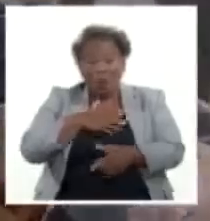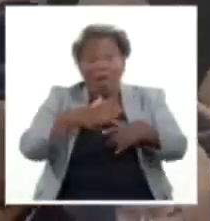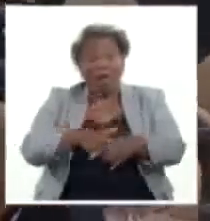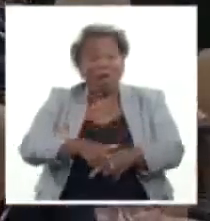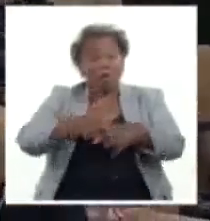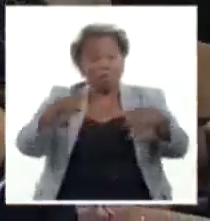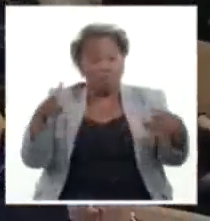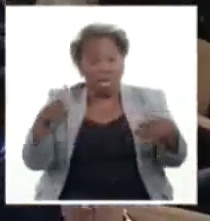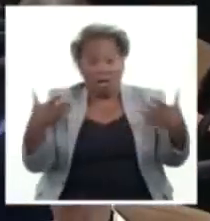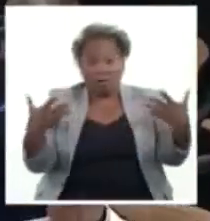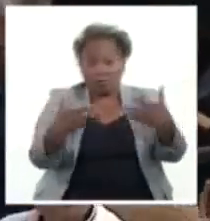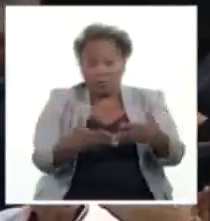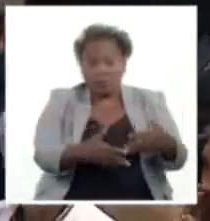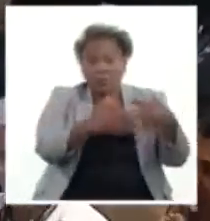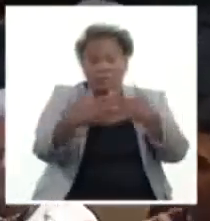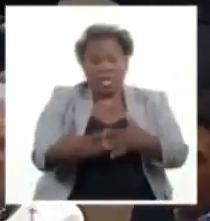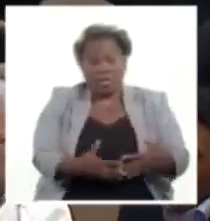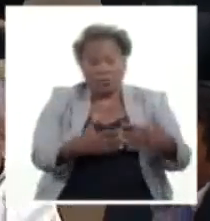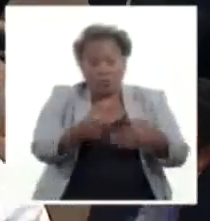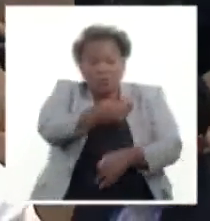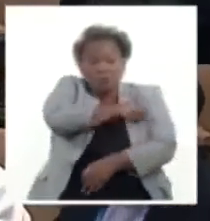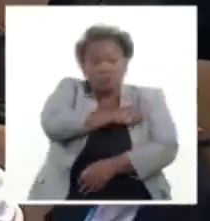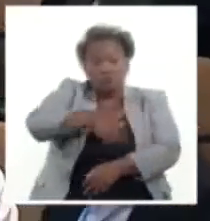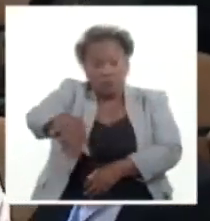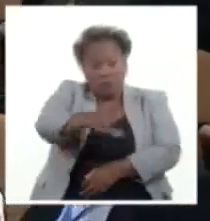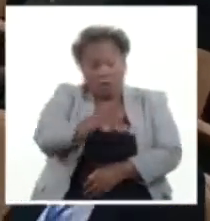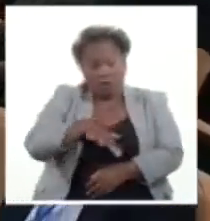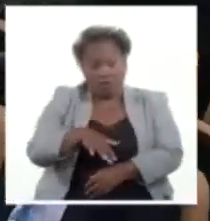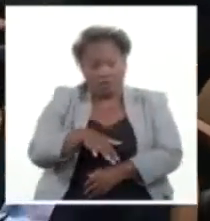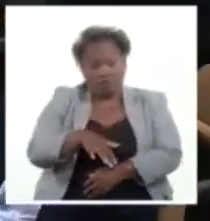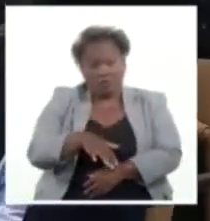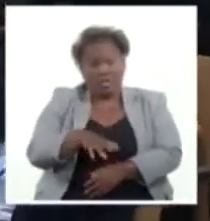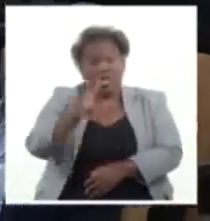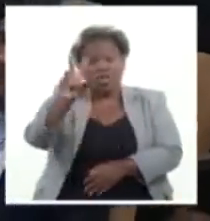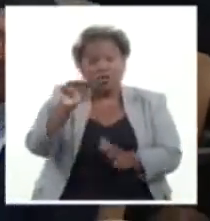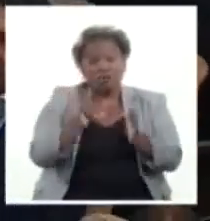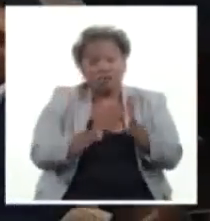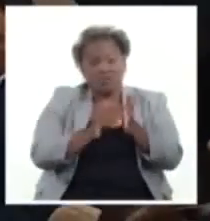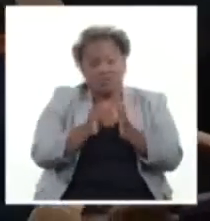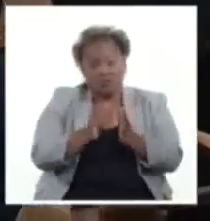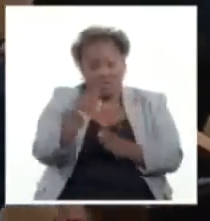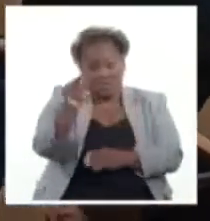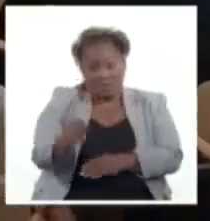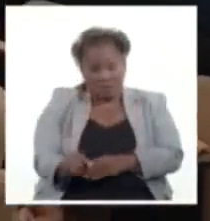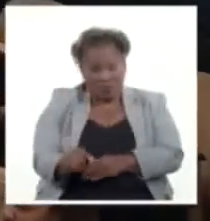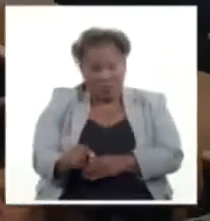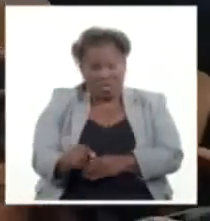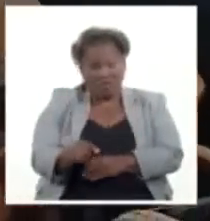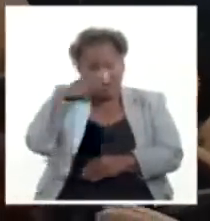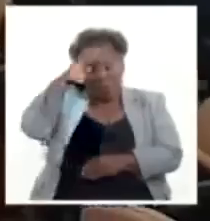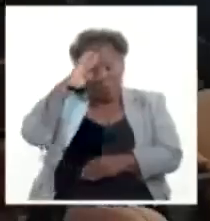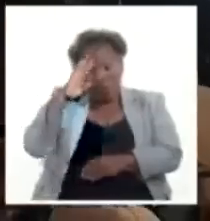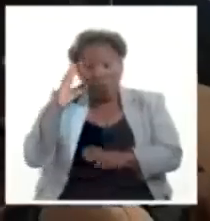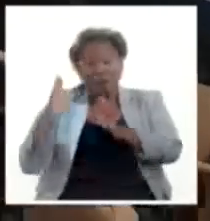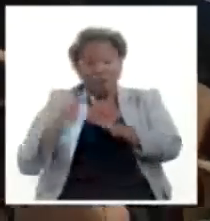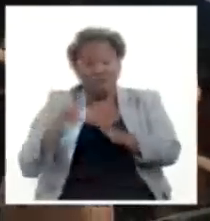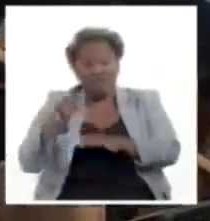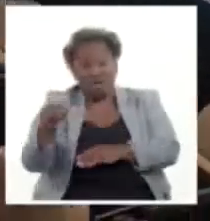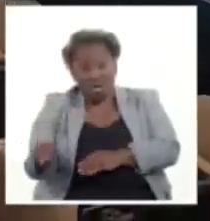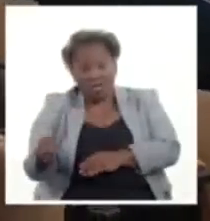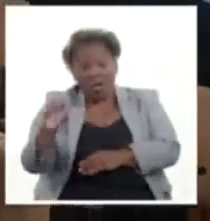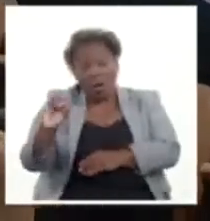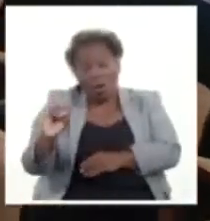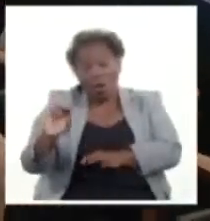con ese país y su pueblo, que incluye ya cerca de 2 millones de personas de origen cubano o descendientes de